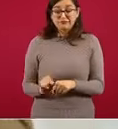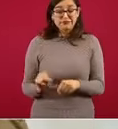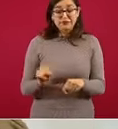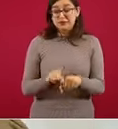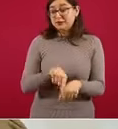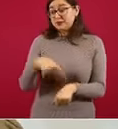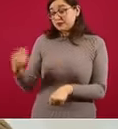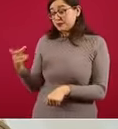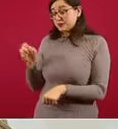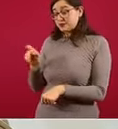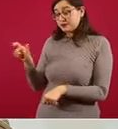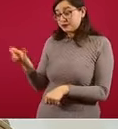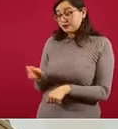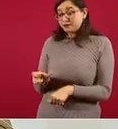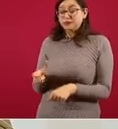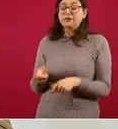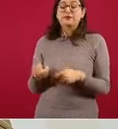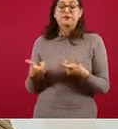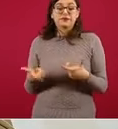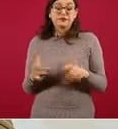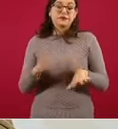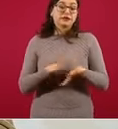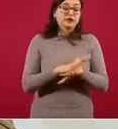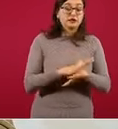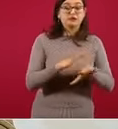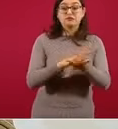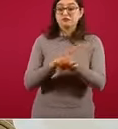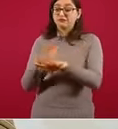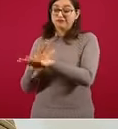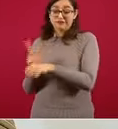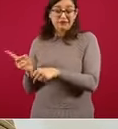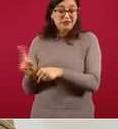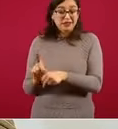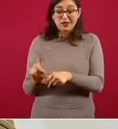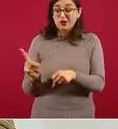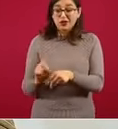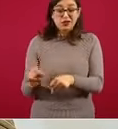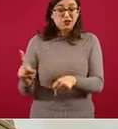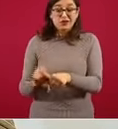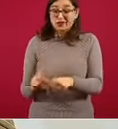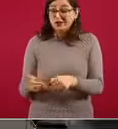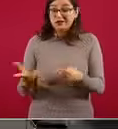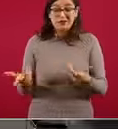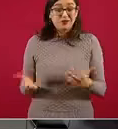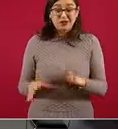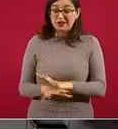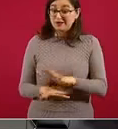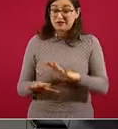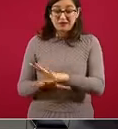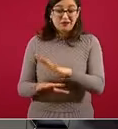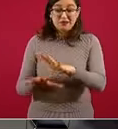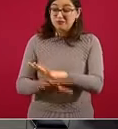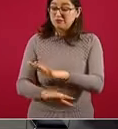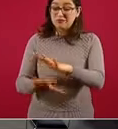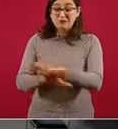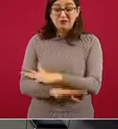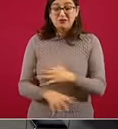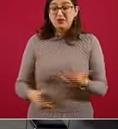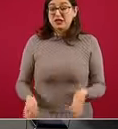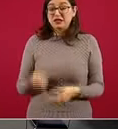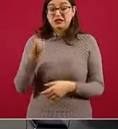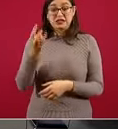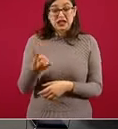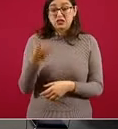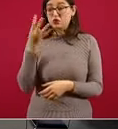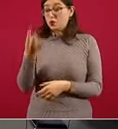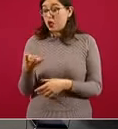Pemex algunas camas. Entonces, muy dinámico, a veces día con día, se hacen fechas, o sea, se hacen cortes diario y 3 o 4